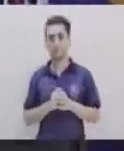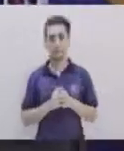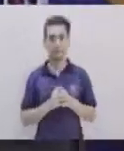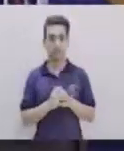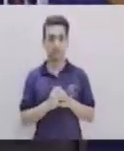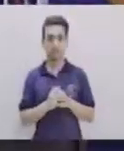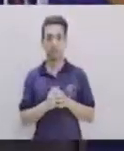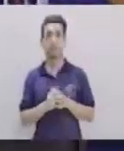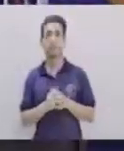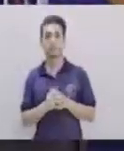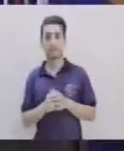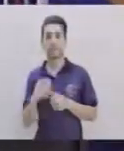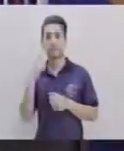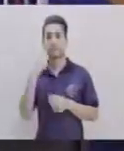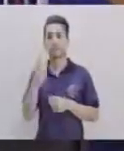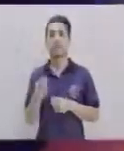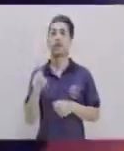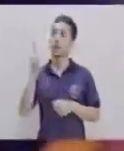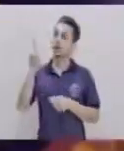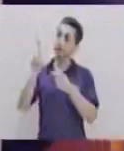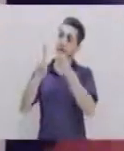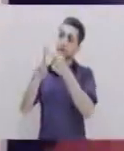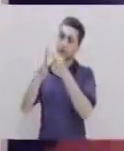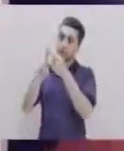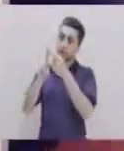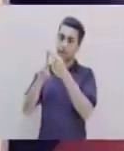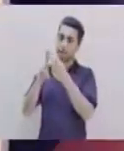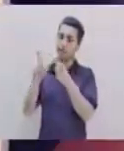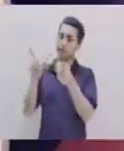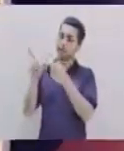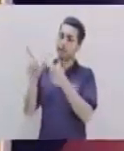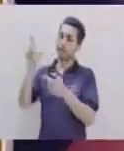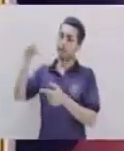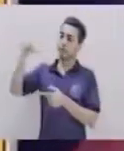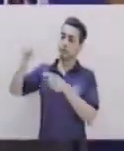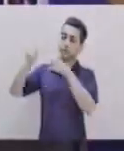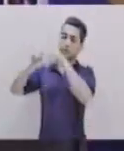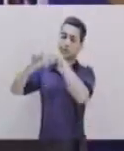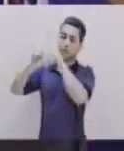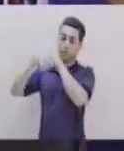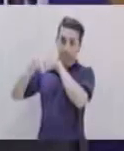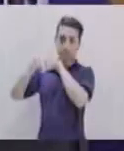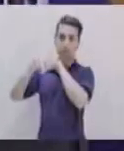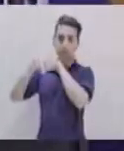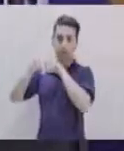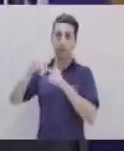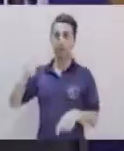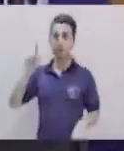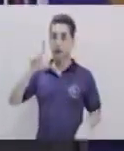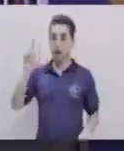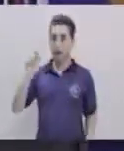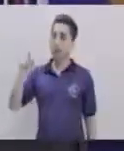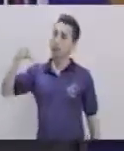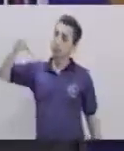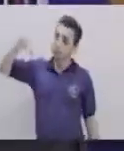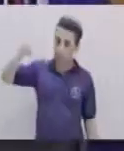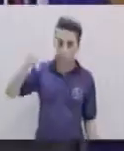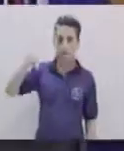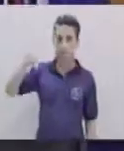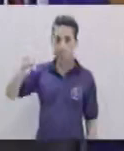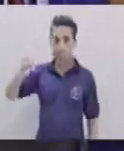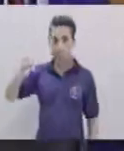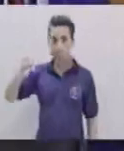cuenta, la tomamos con nuestro dedo índice y con nuestro dedo pulgar. Así agarramos el lápiz